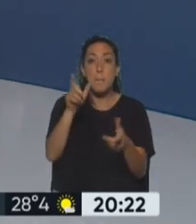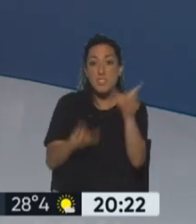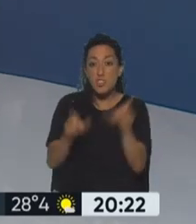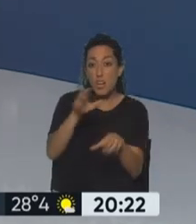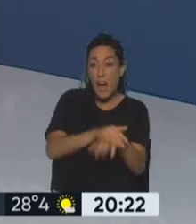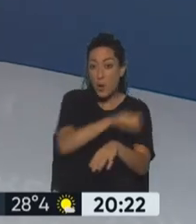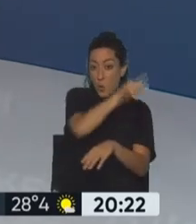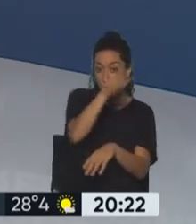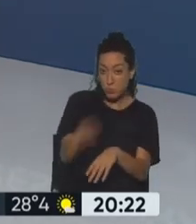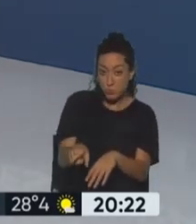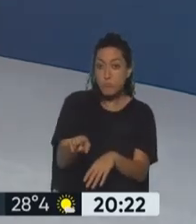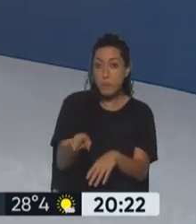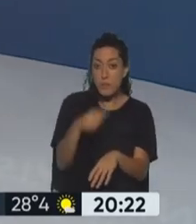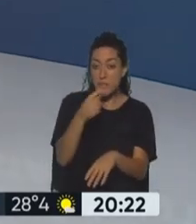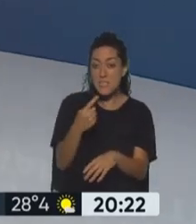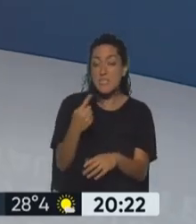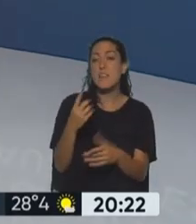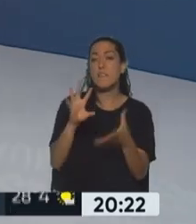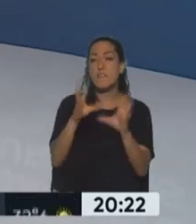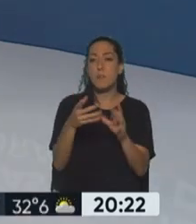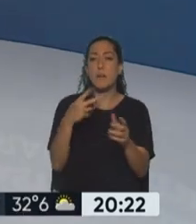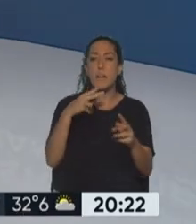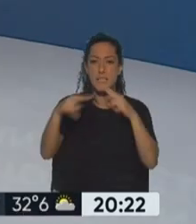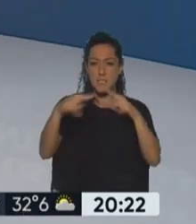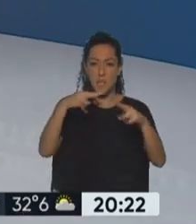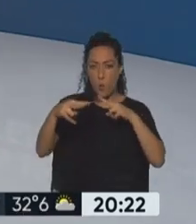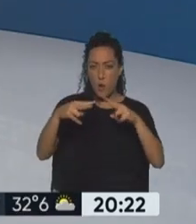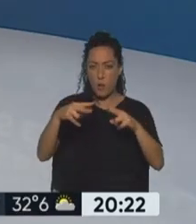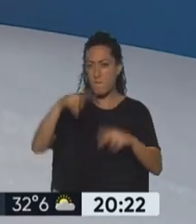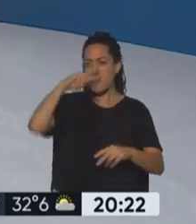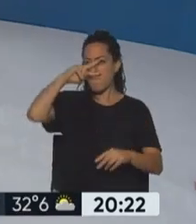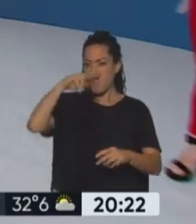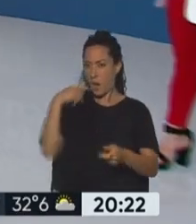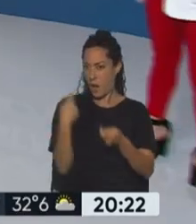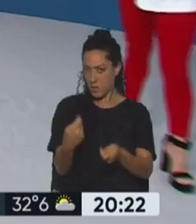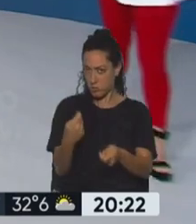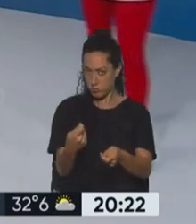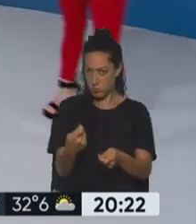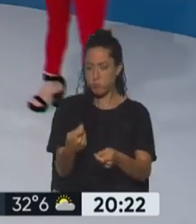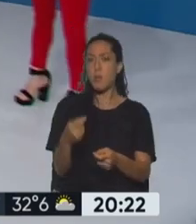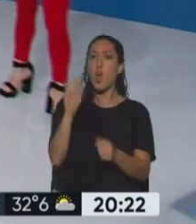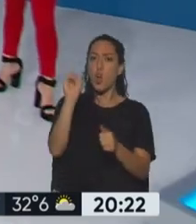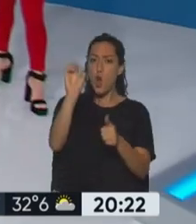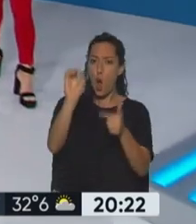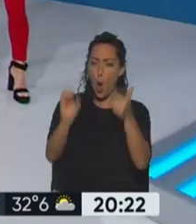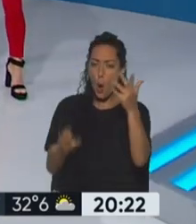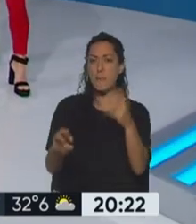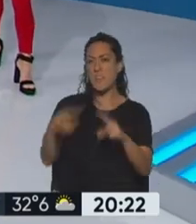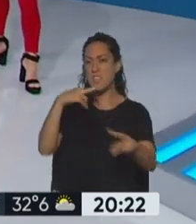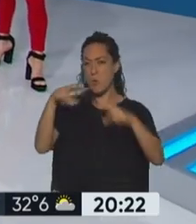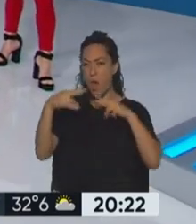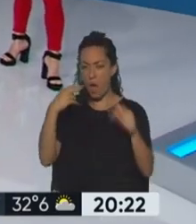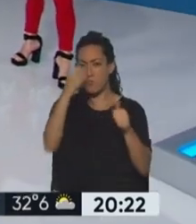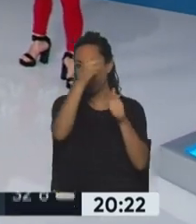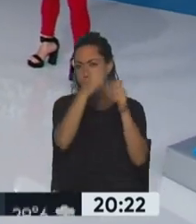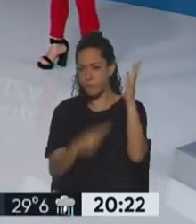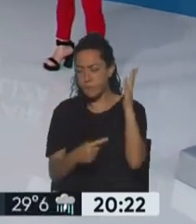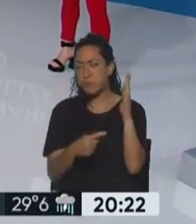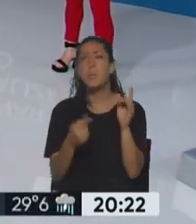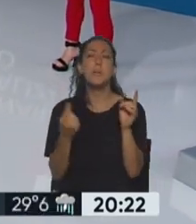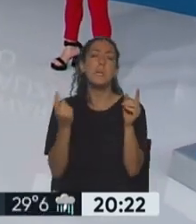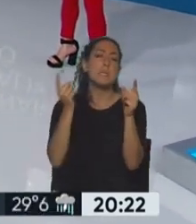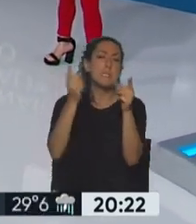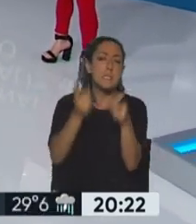gastos eran realizados en restaurantes de lujo. Bueno, ahí encontramos un montón de nombres de restaurantes, qué sé yo, aparece